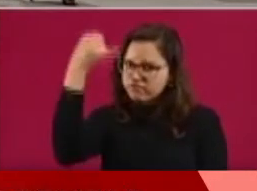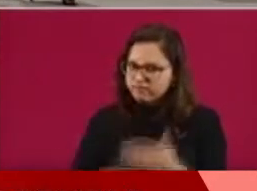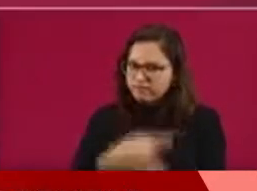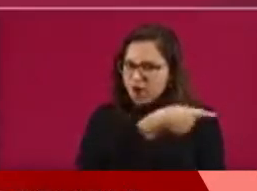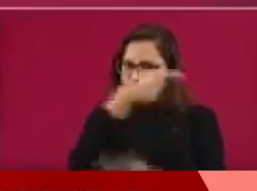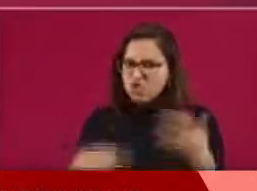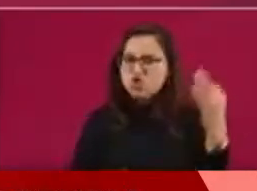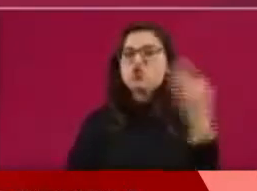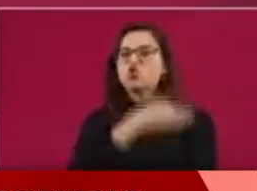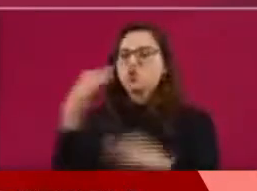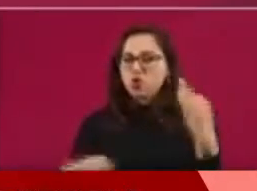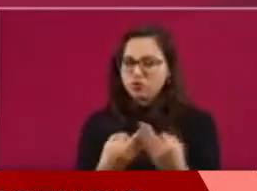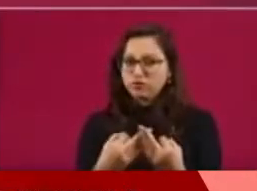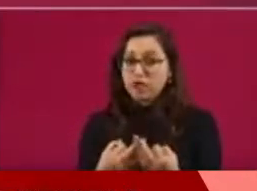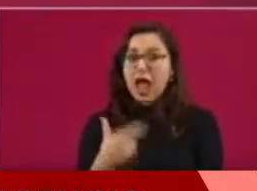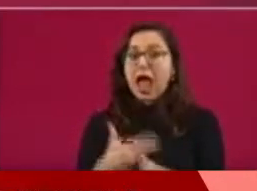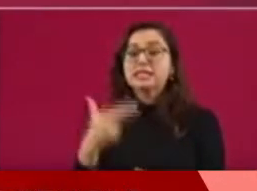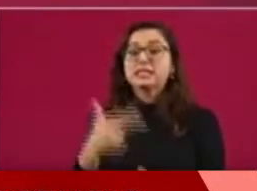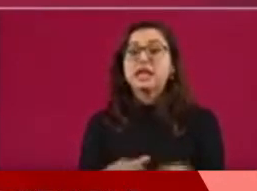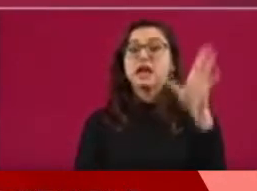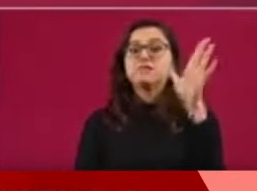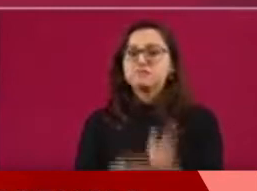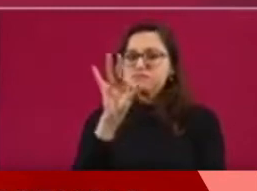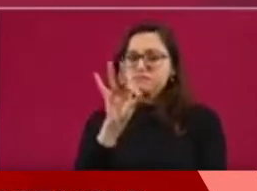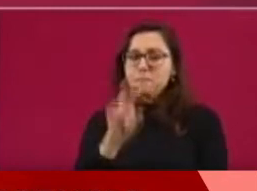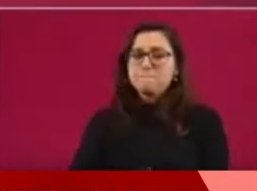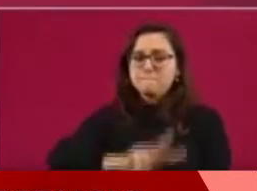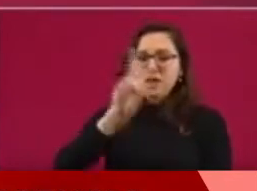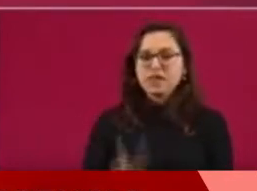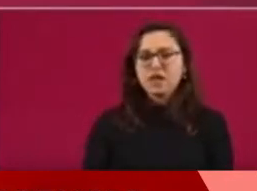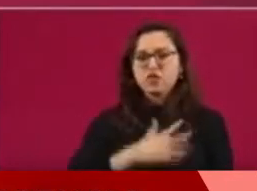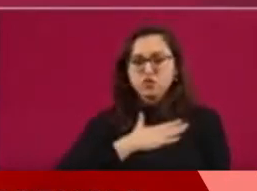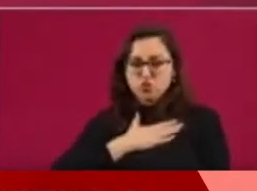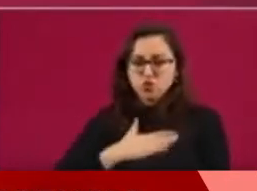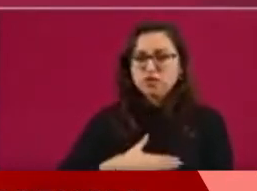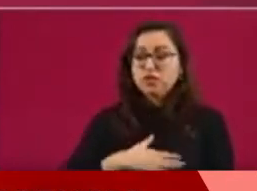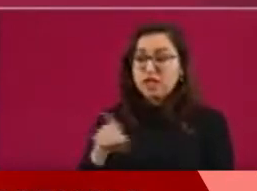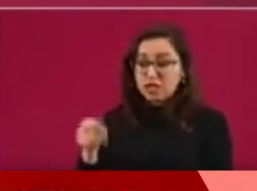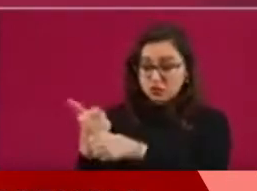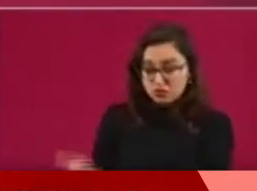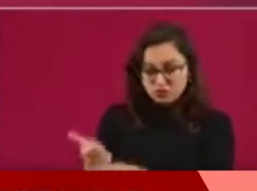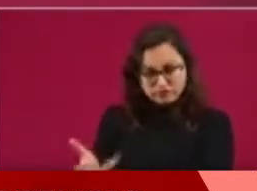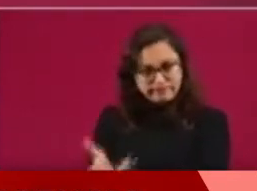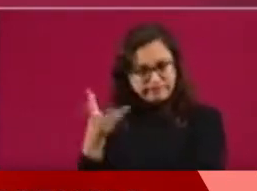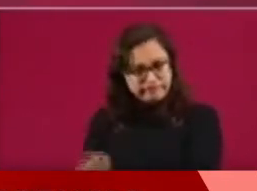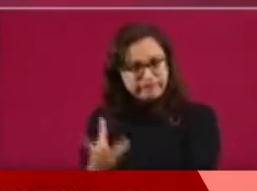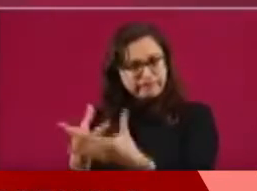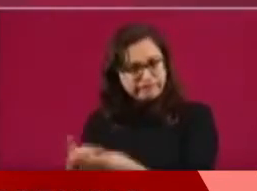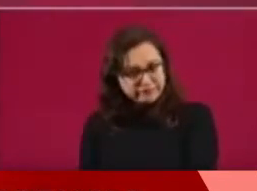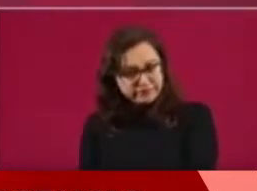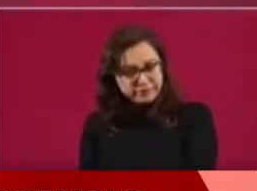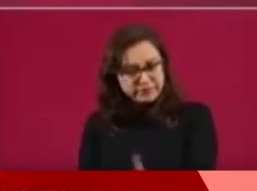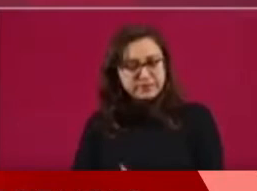la verdad, la justicia y la reparación integral para las víctimas. Y en ese contexto, la Secretaría